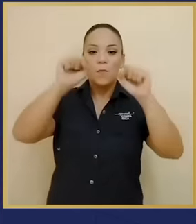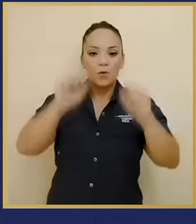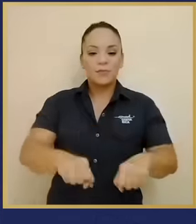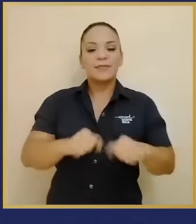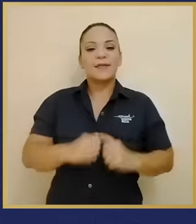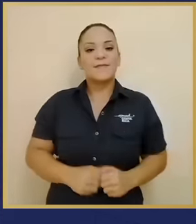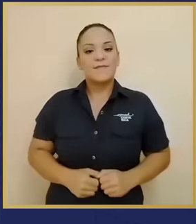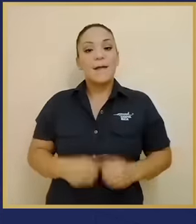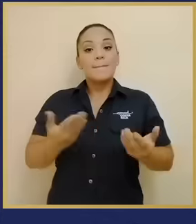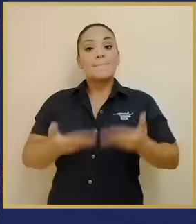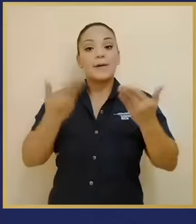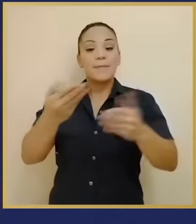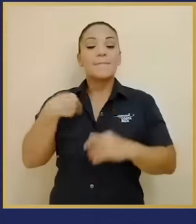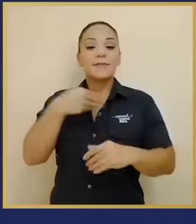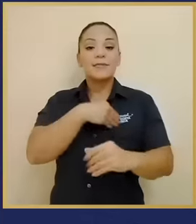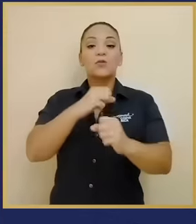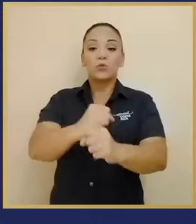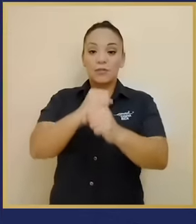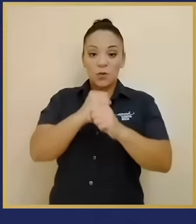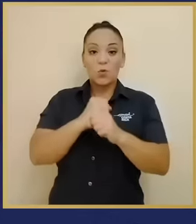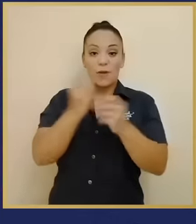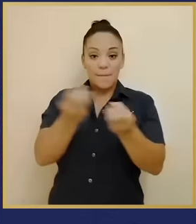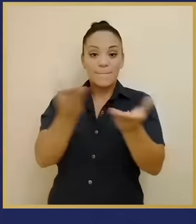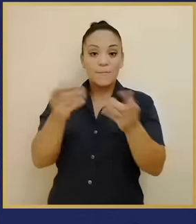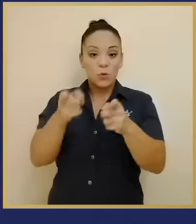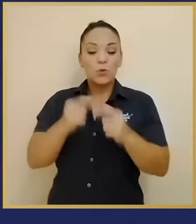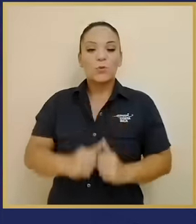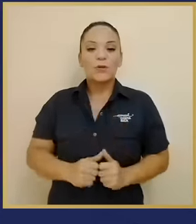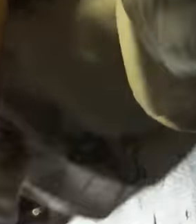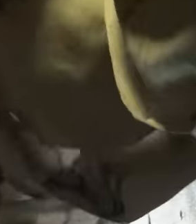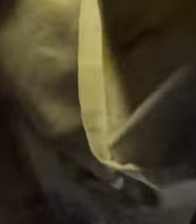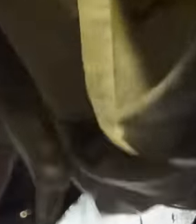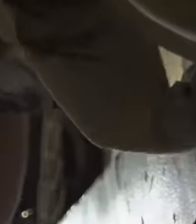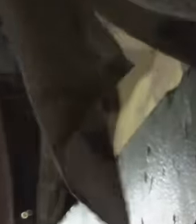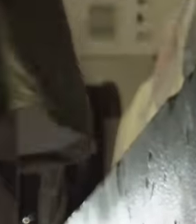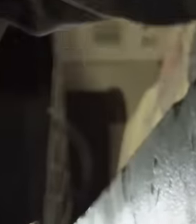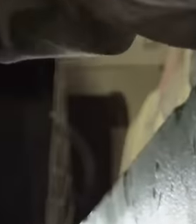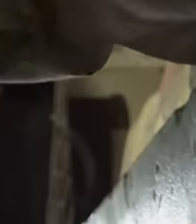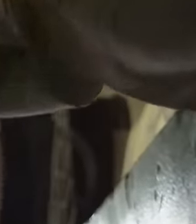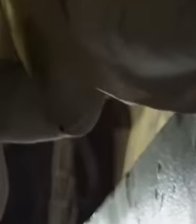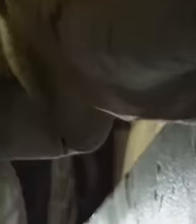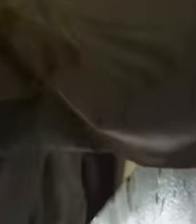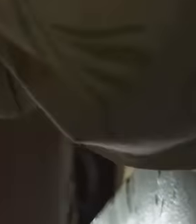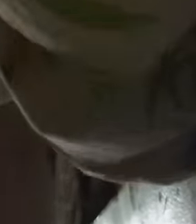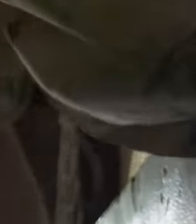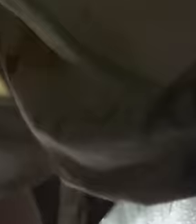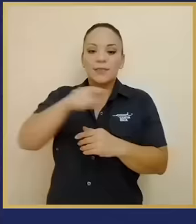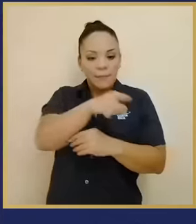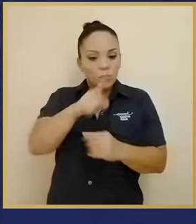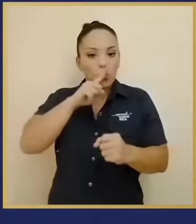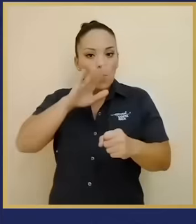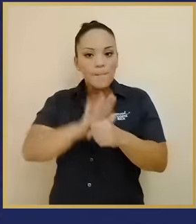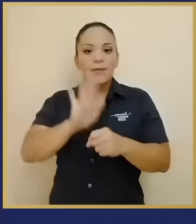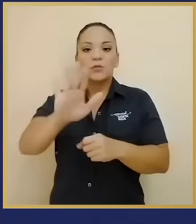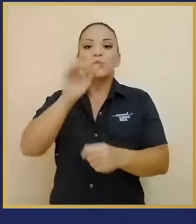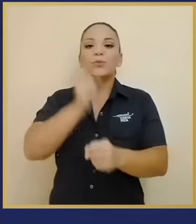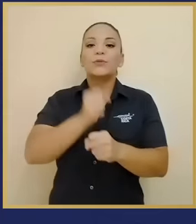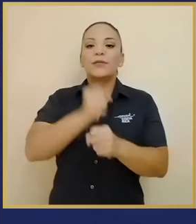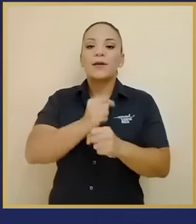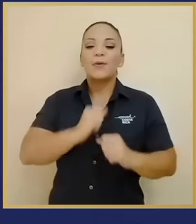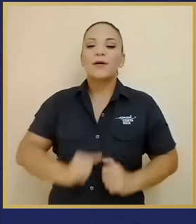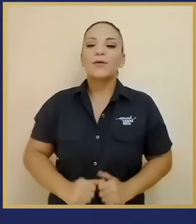Ministerio de Seguridad Pública los recursos que necesita para cumplir con su labor. Este año